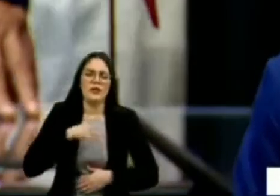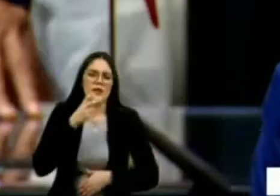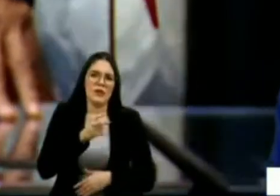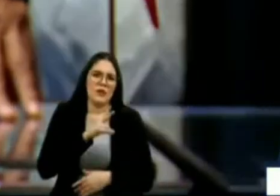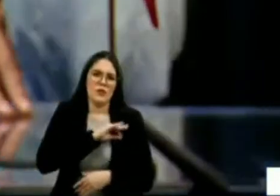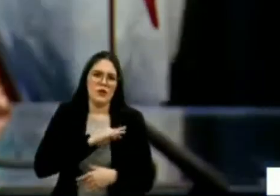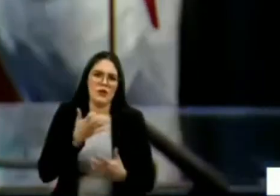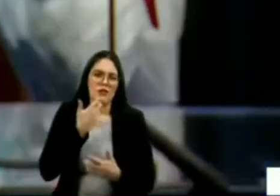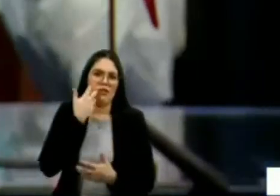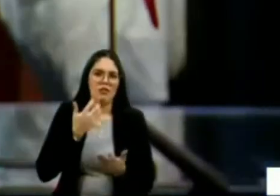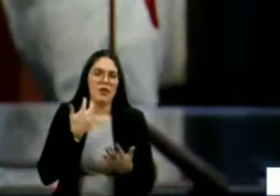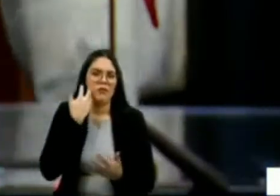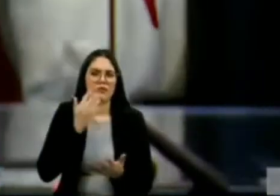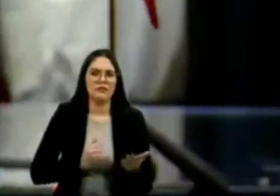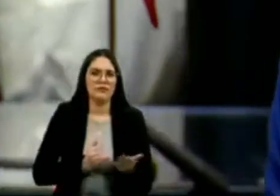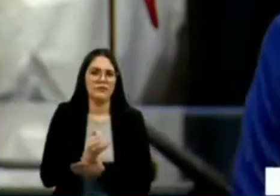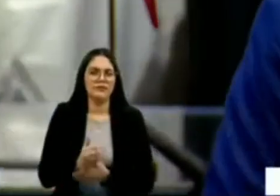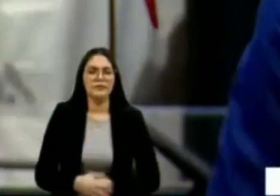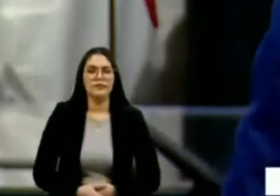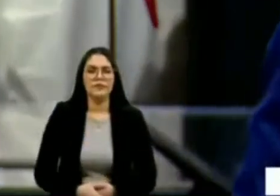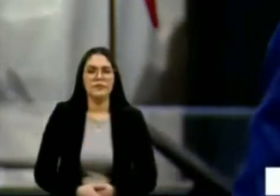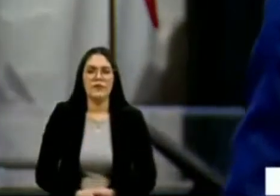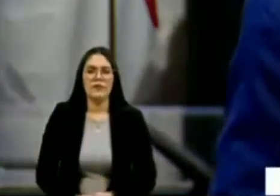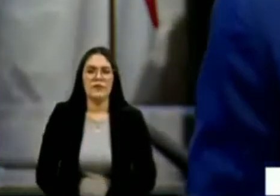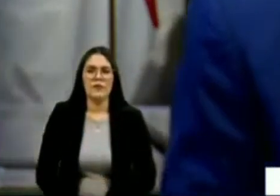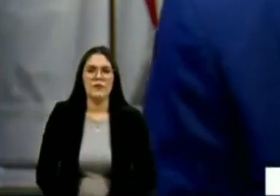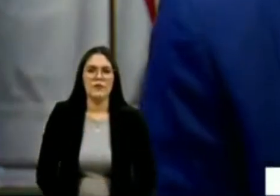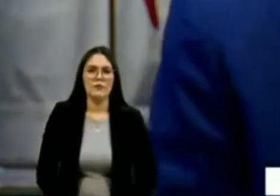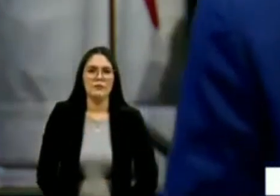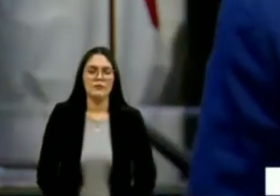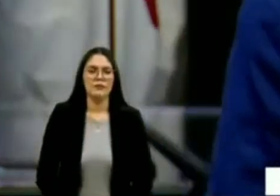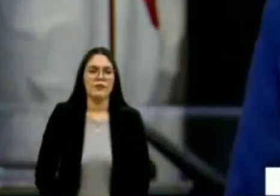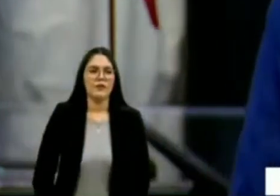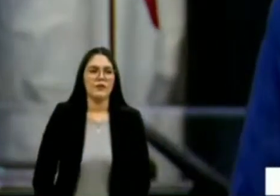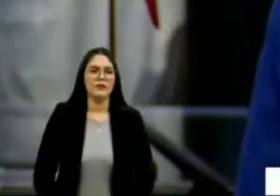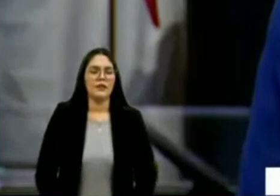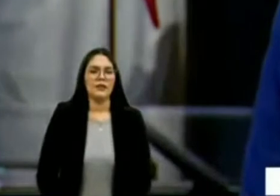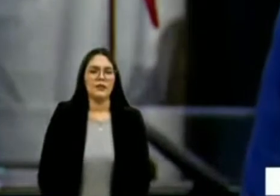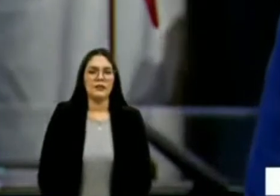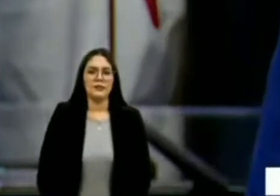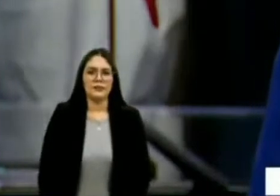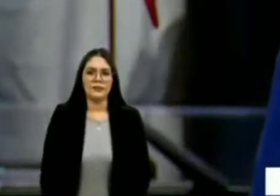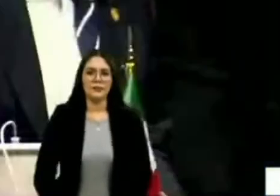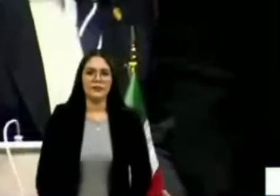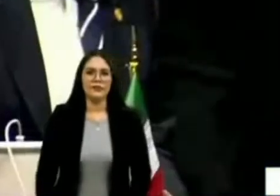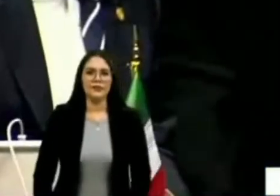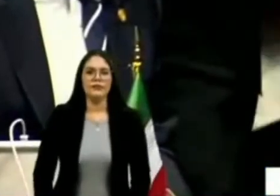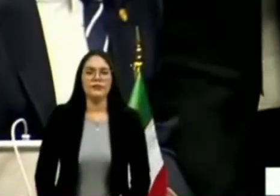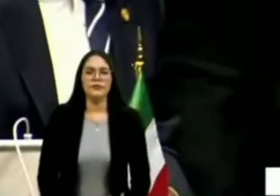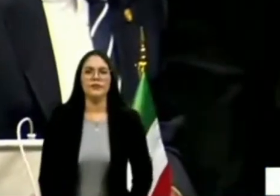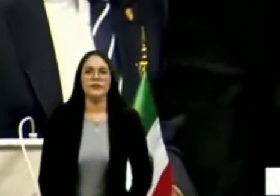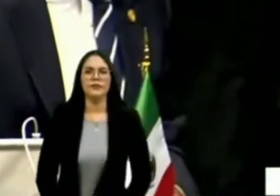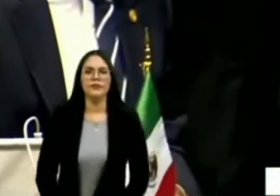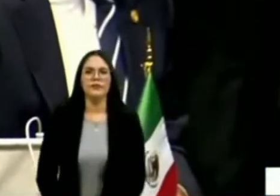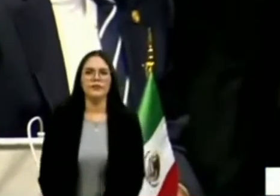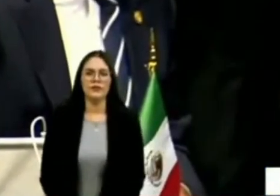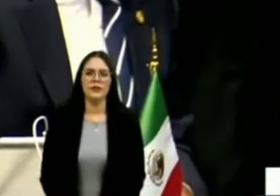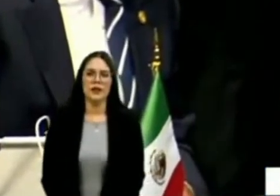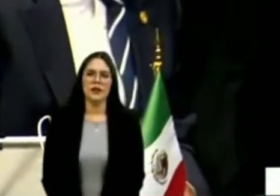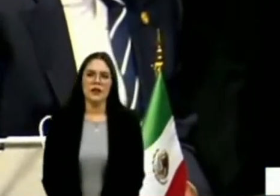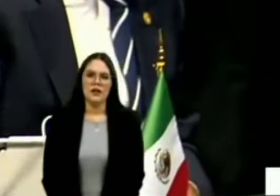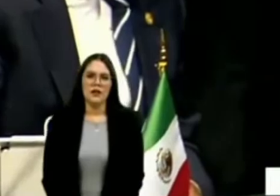presidente. Hay de cínicos a cínicos, y luego Ricardo